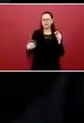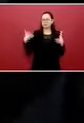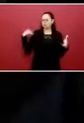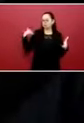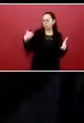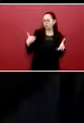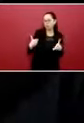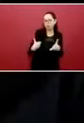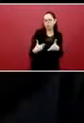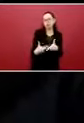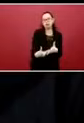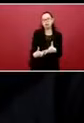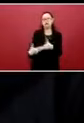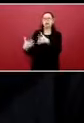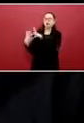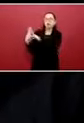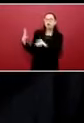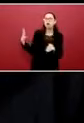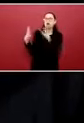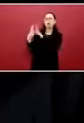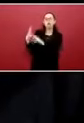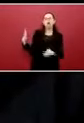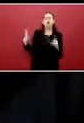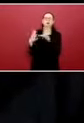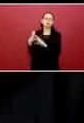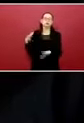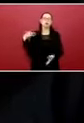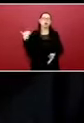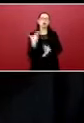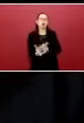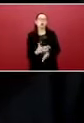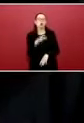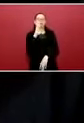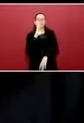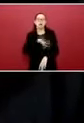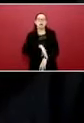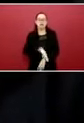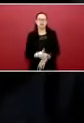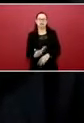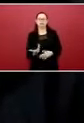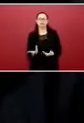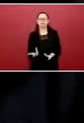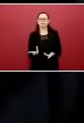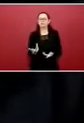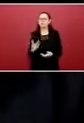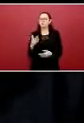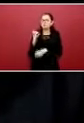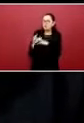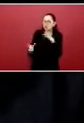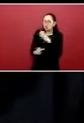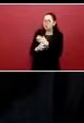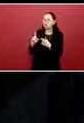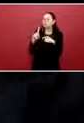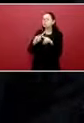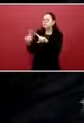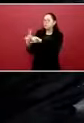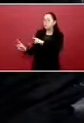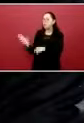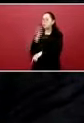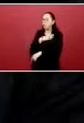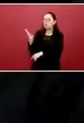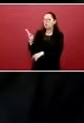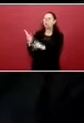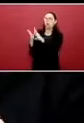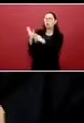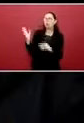emulando es todo aquello que perjudica, no lo bueno. Por ejemplo, esto